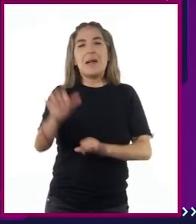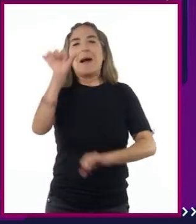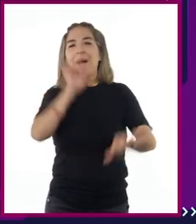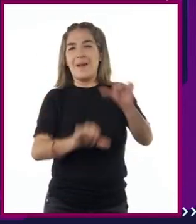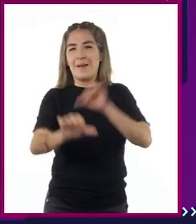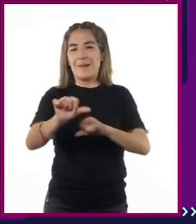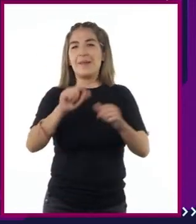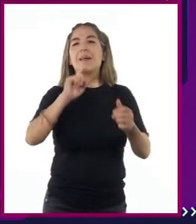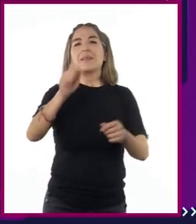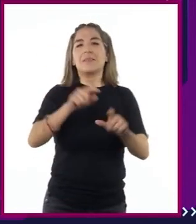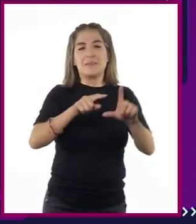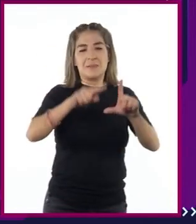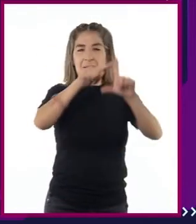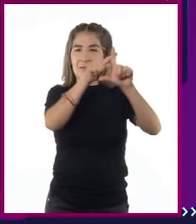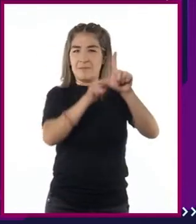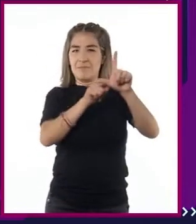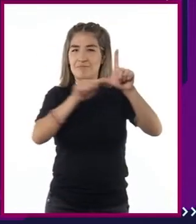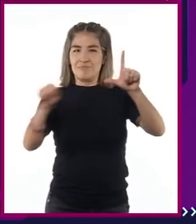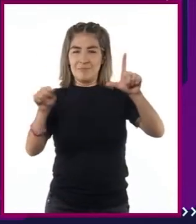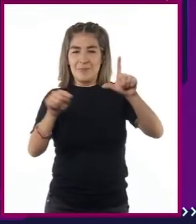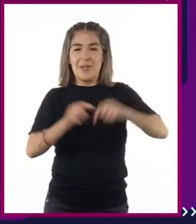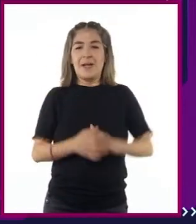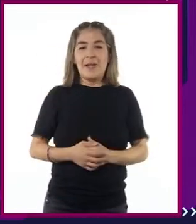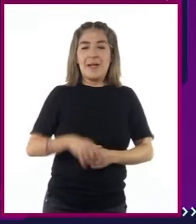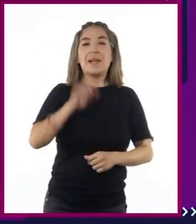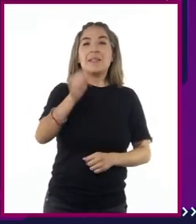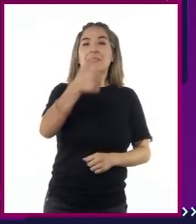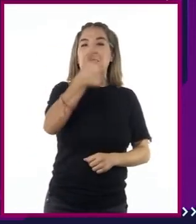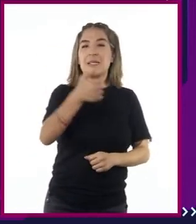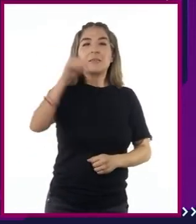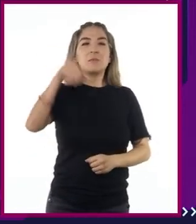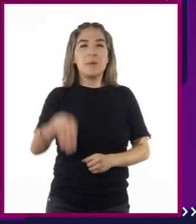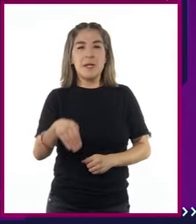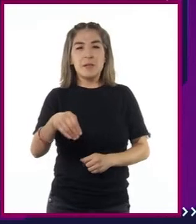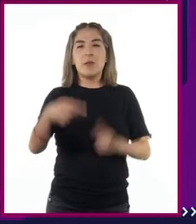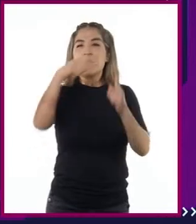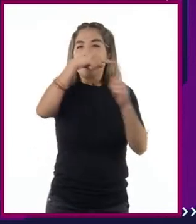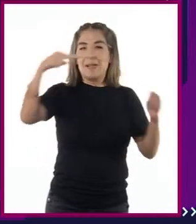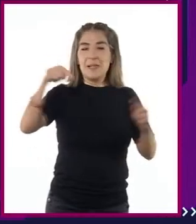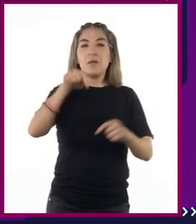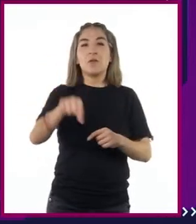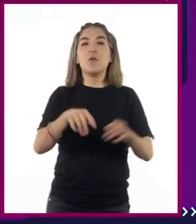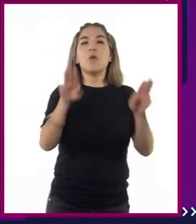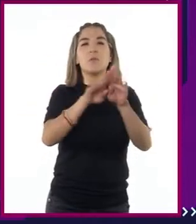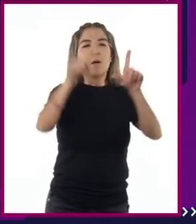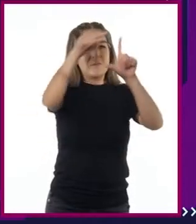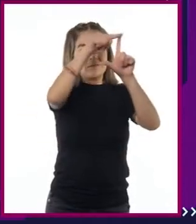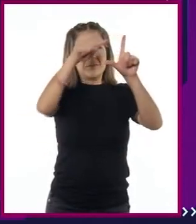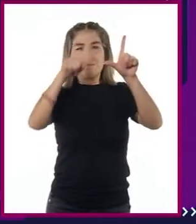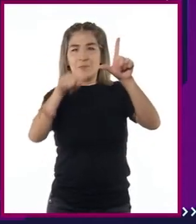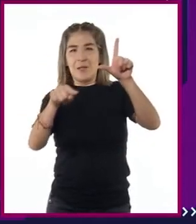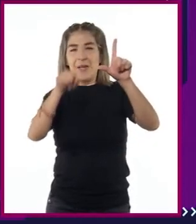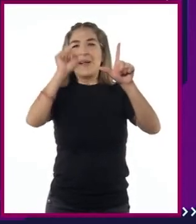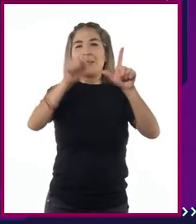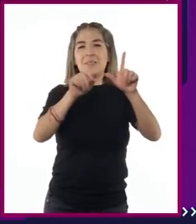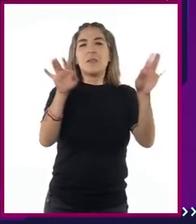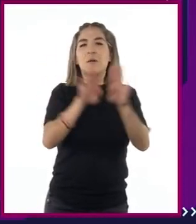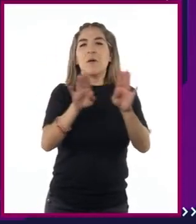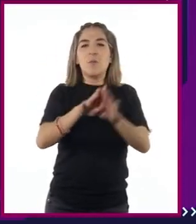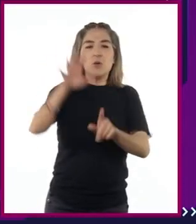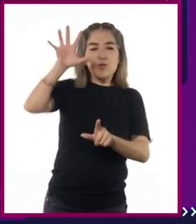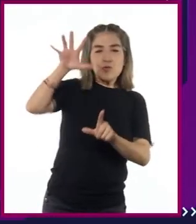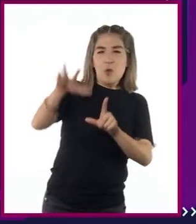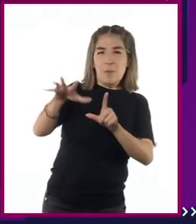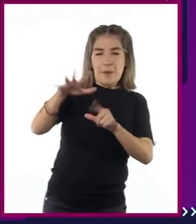opuesto, entre 6 metros, que es la sombra del asta bandera o cateto